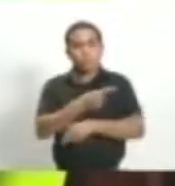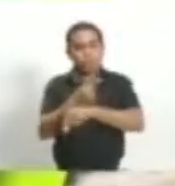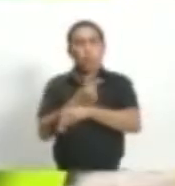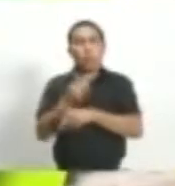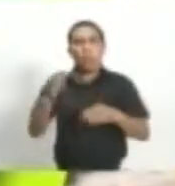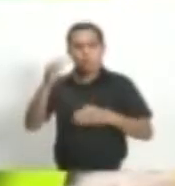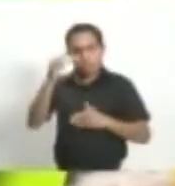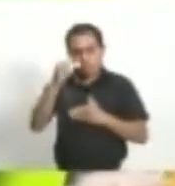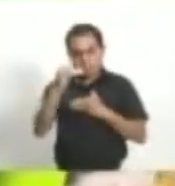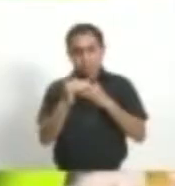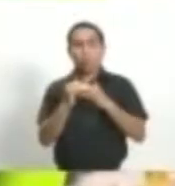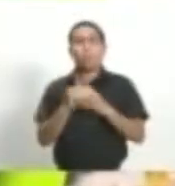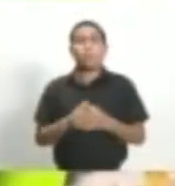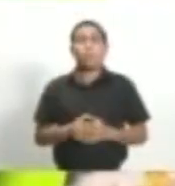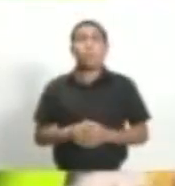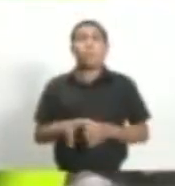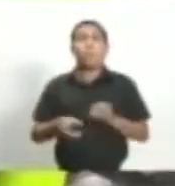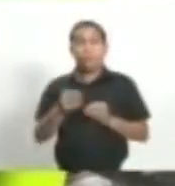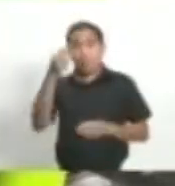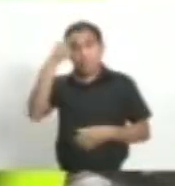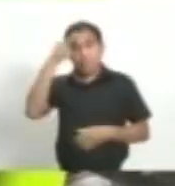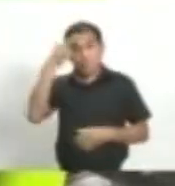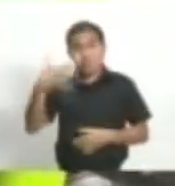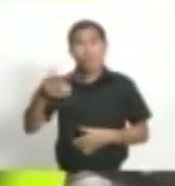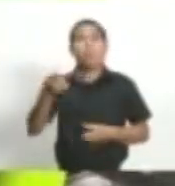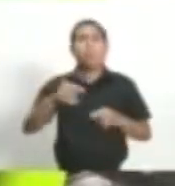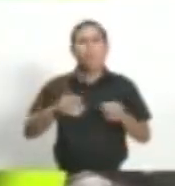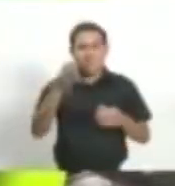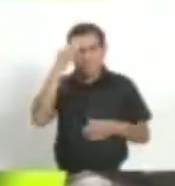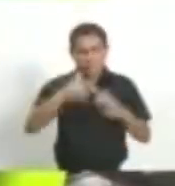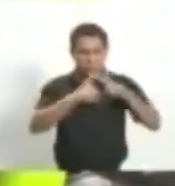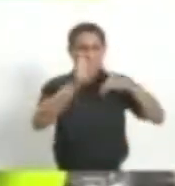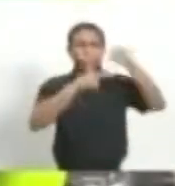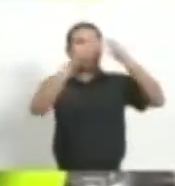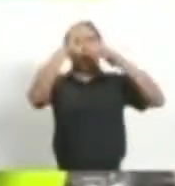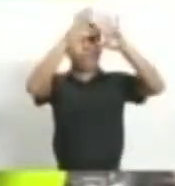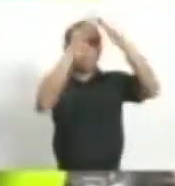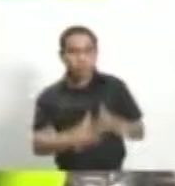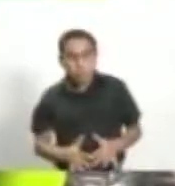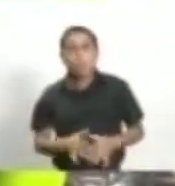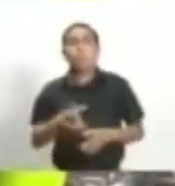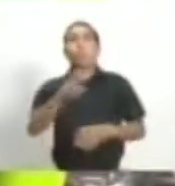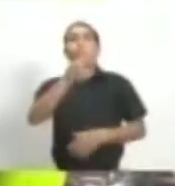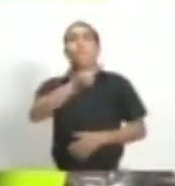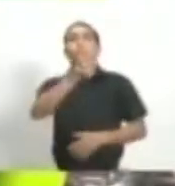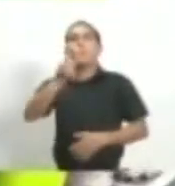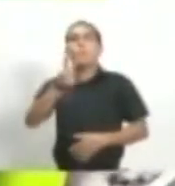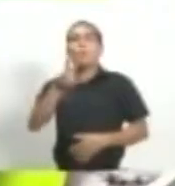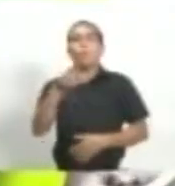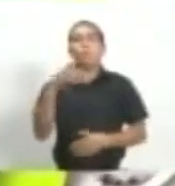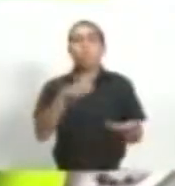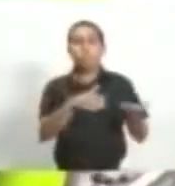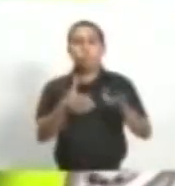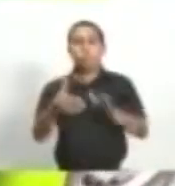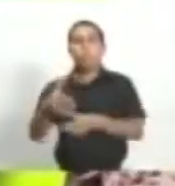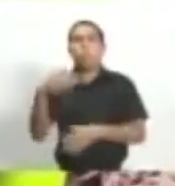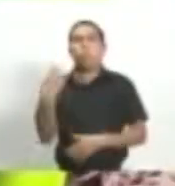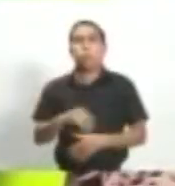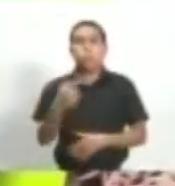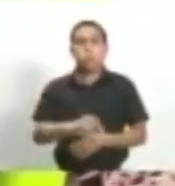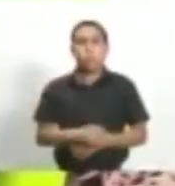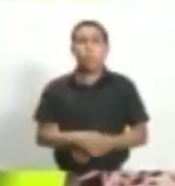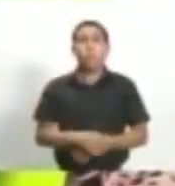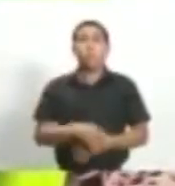a funcionarios de planeación por desplome de edificio Blas de Lezo, que dejó 21 muertos y 22 heridos. Procuraduría también